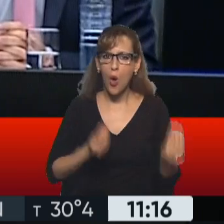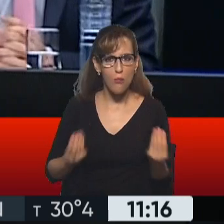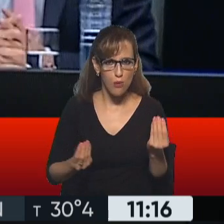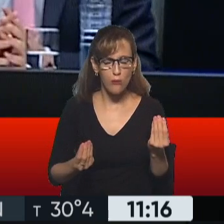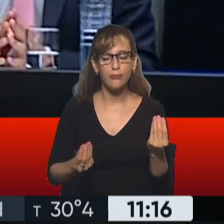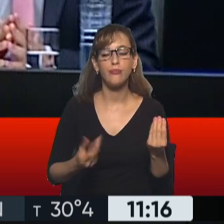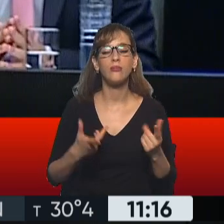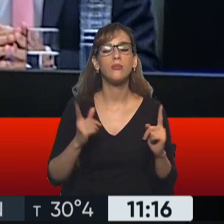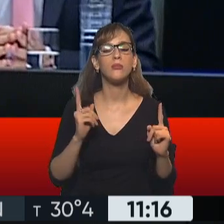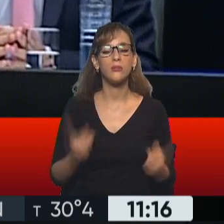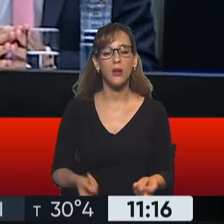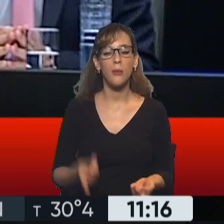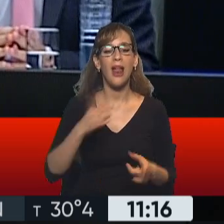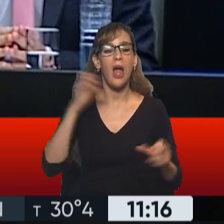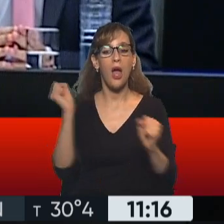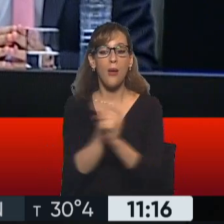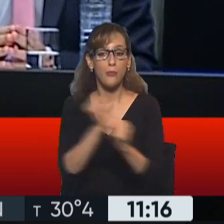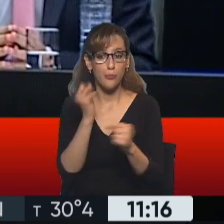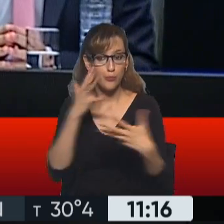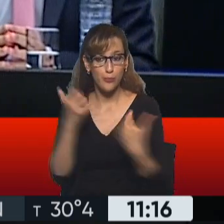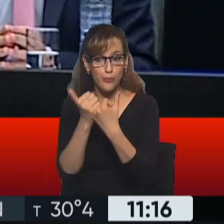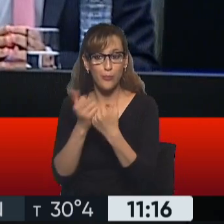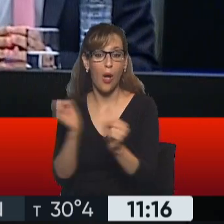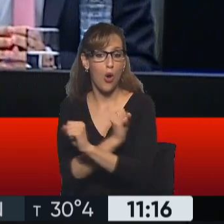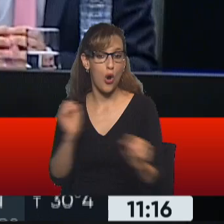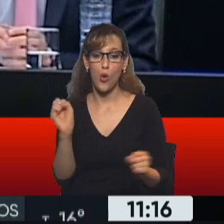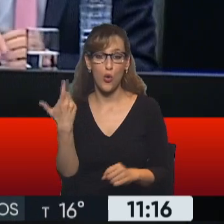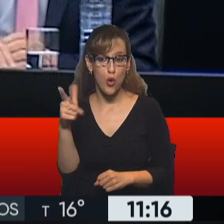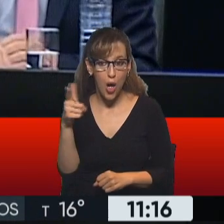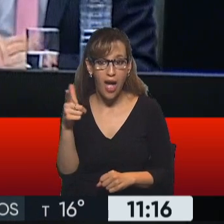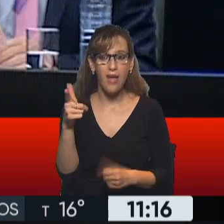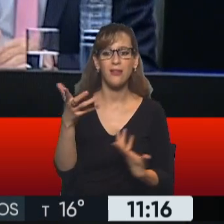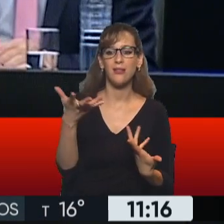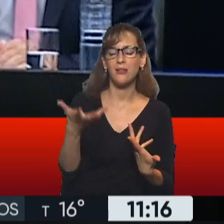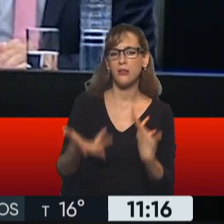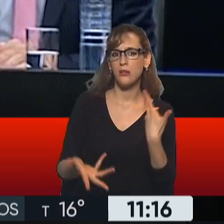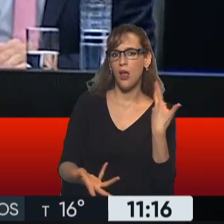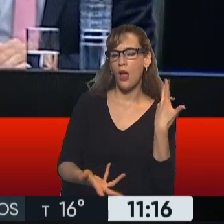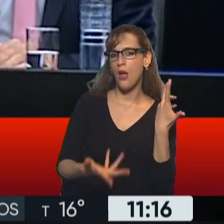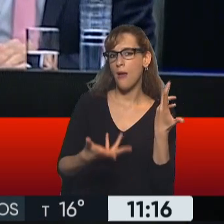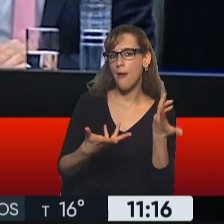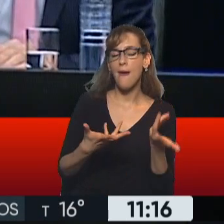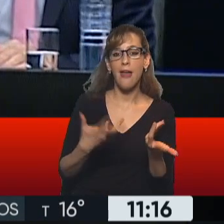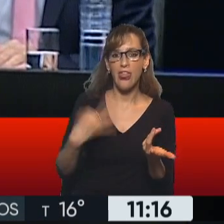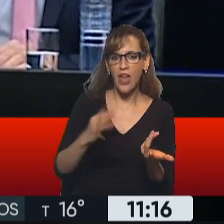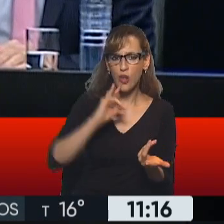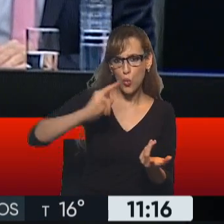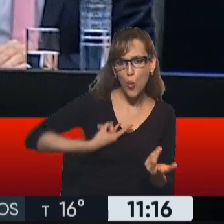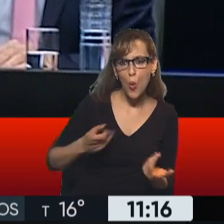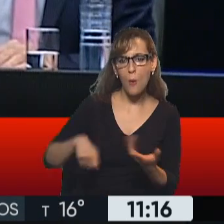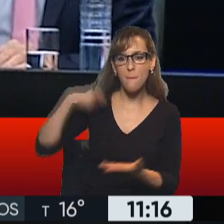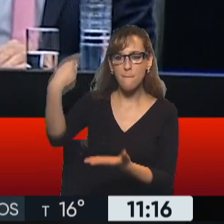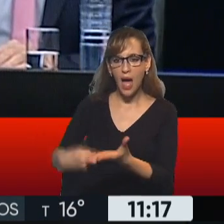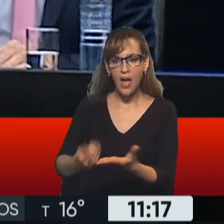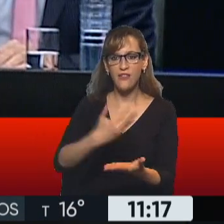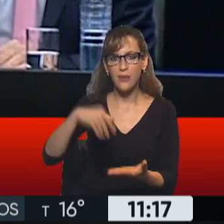se apruebe el acuerdo por parte del directorio del FMI y del Congreso, ¿hay que seguir pagando entonces al fondo? ¿Y cómo se va a pagar entonces